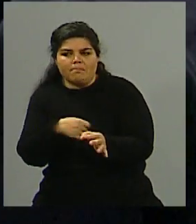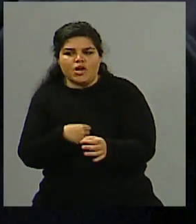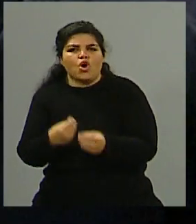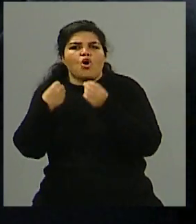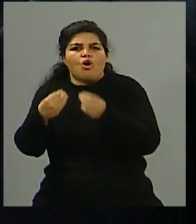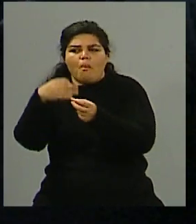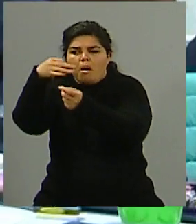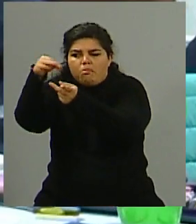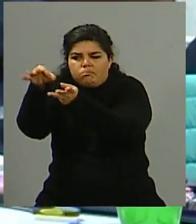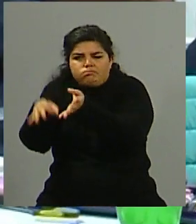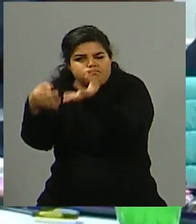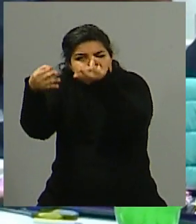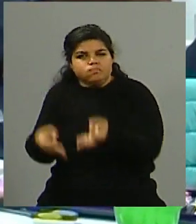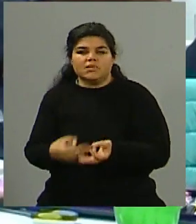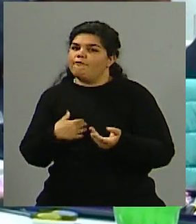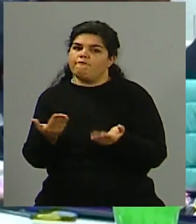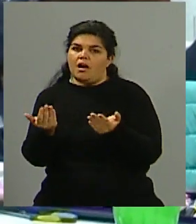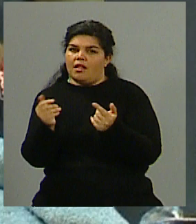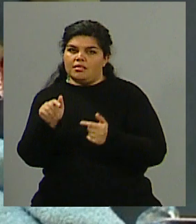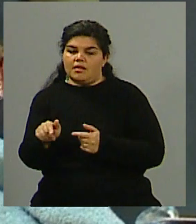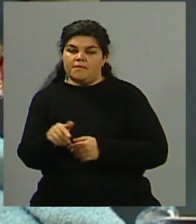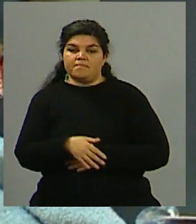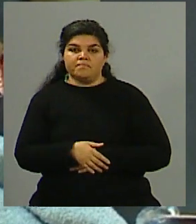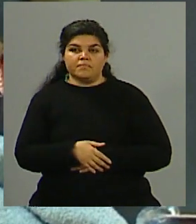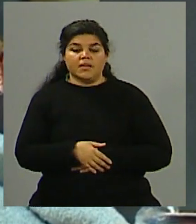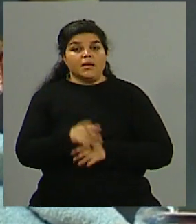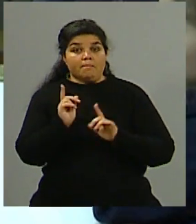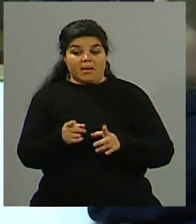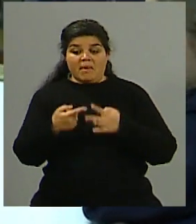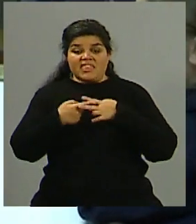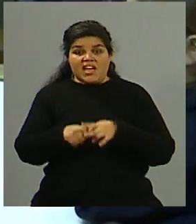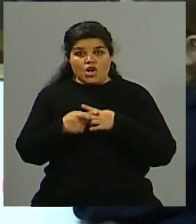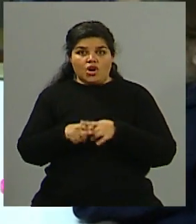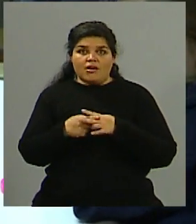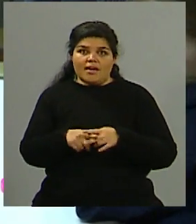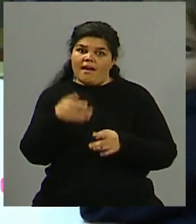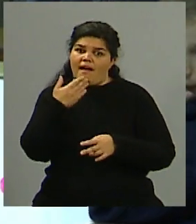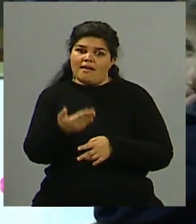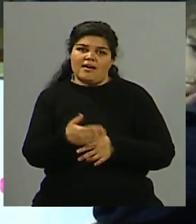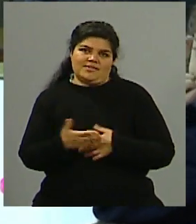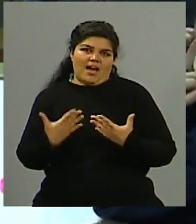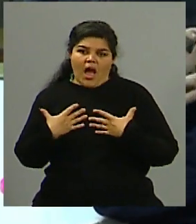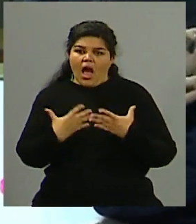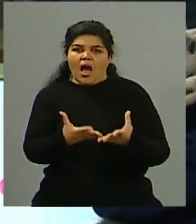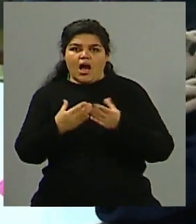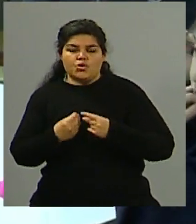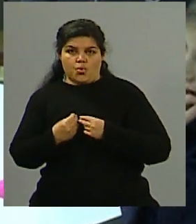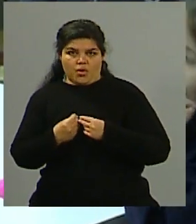dio un empuje que tal vez hubiéramos tardado muchos más años, ¿no? De aprender a